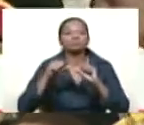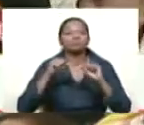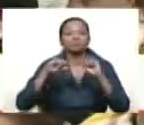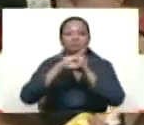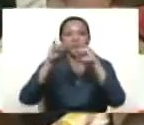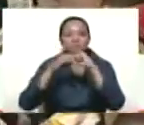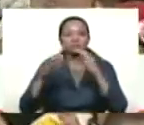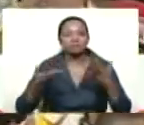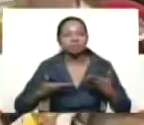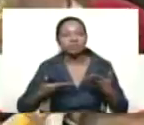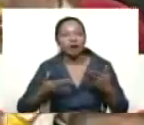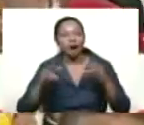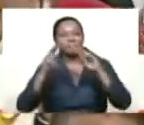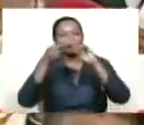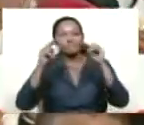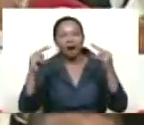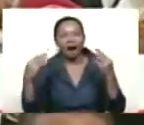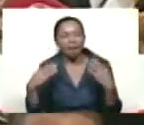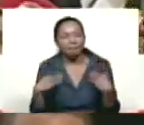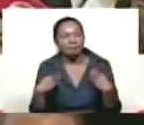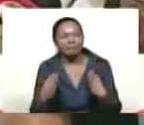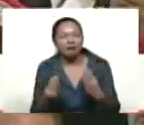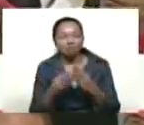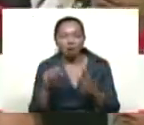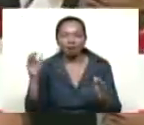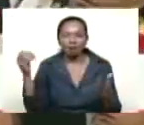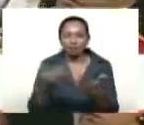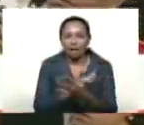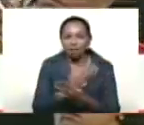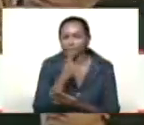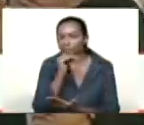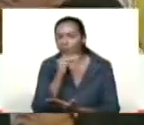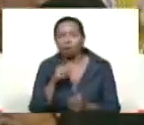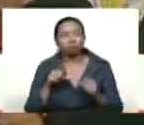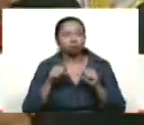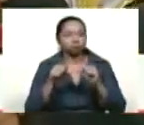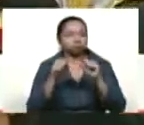a la paz, el derecho a la vida, no nos los van a quitar.